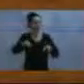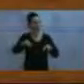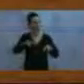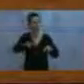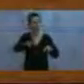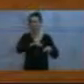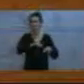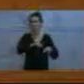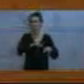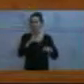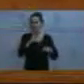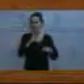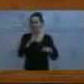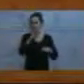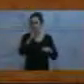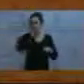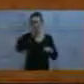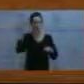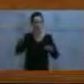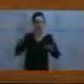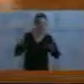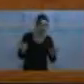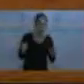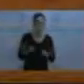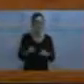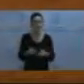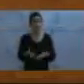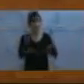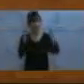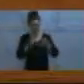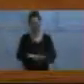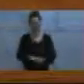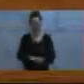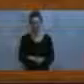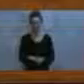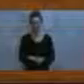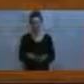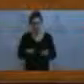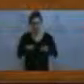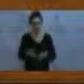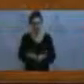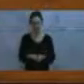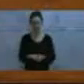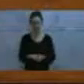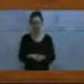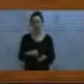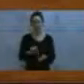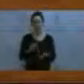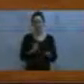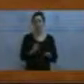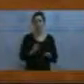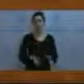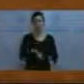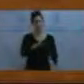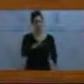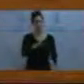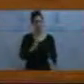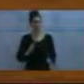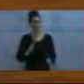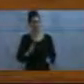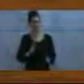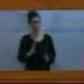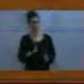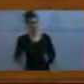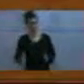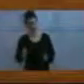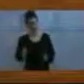España. Bueno, pues venga esa innovación. Si resulta que no es el 0,3, que es el 0,4, y por